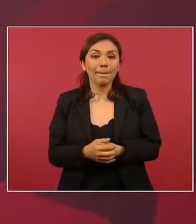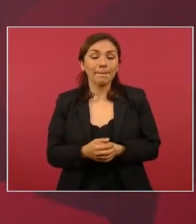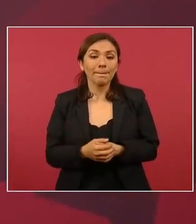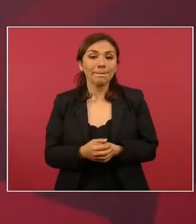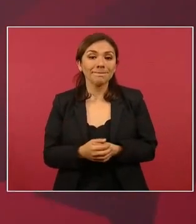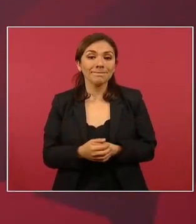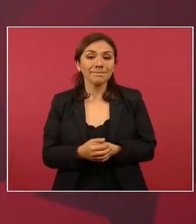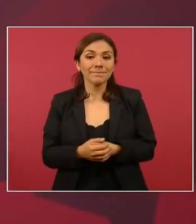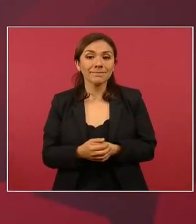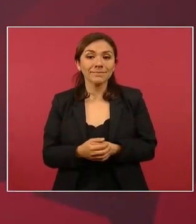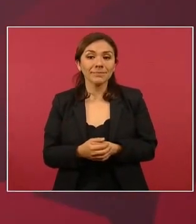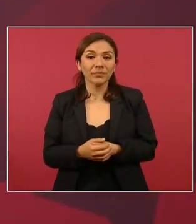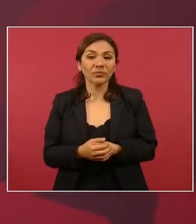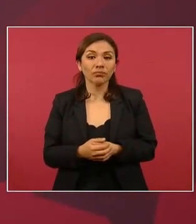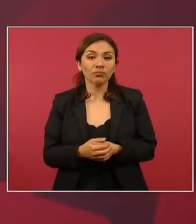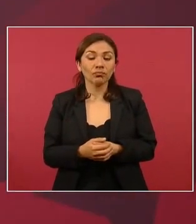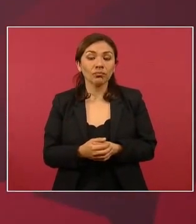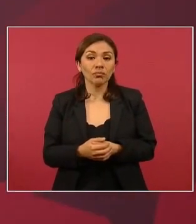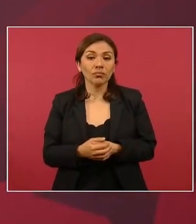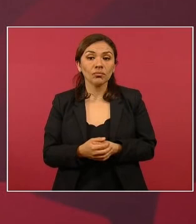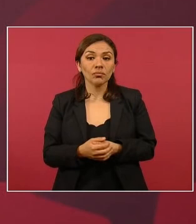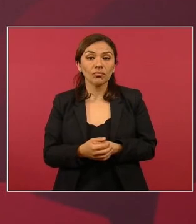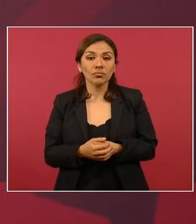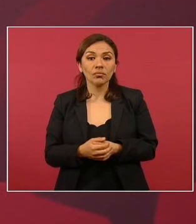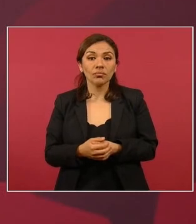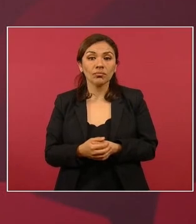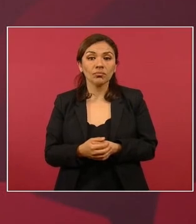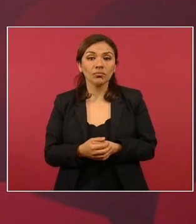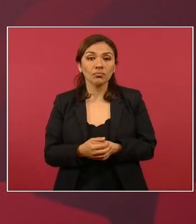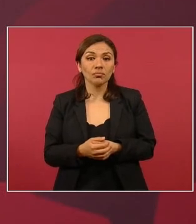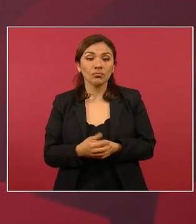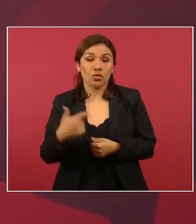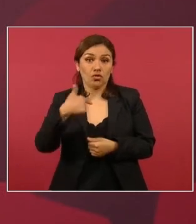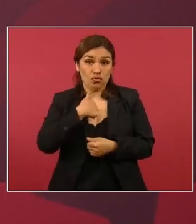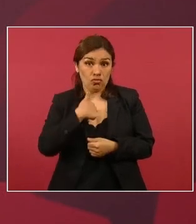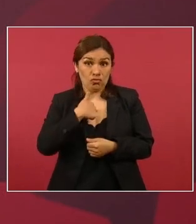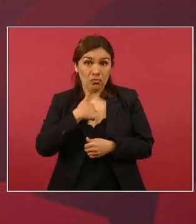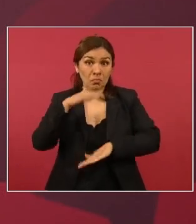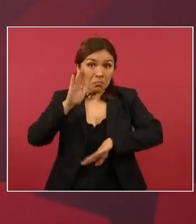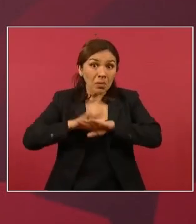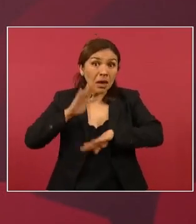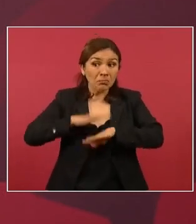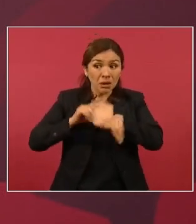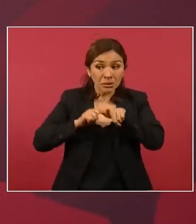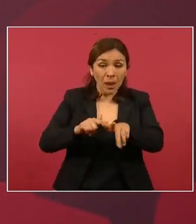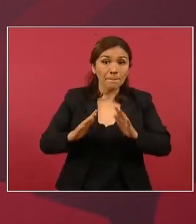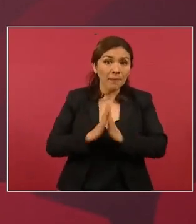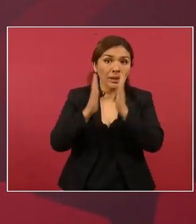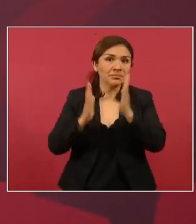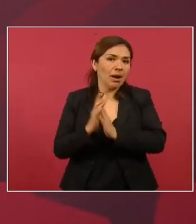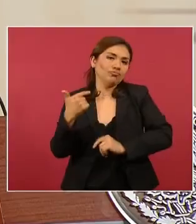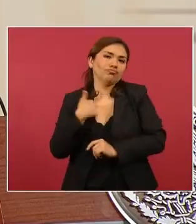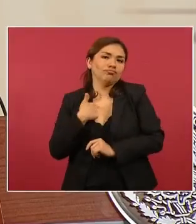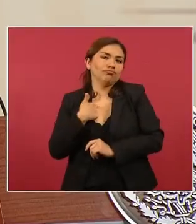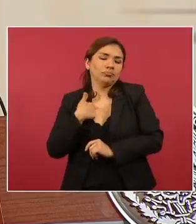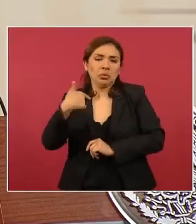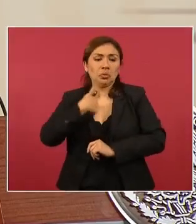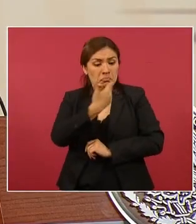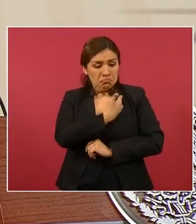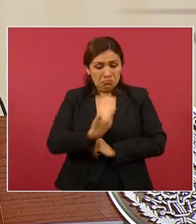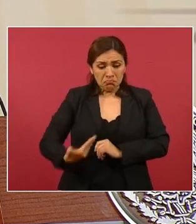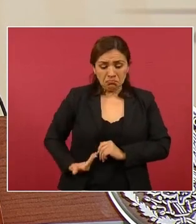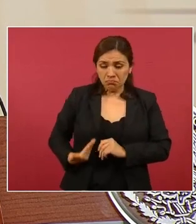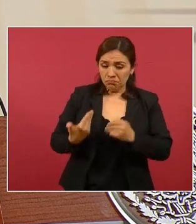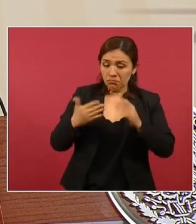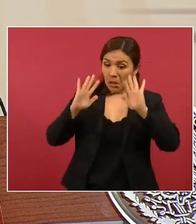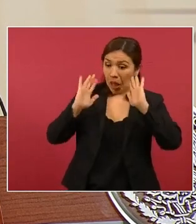no voy a participar cuando yo termine mi